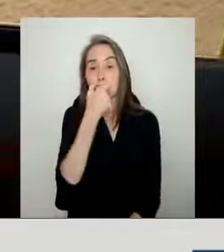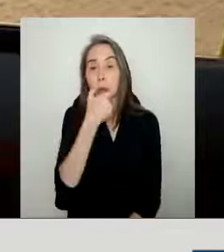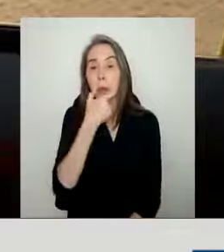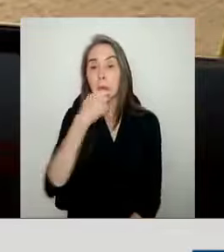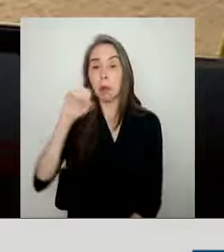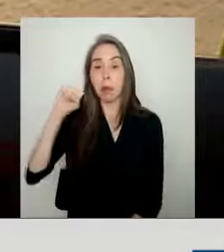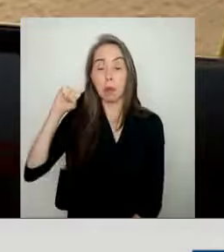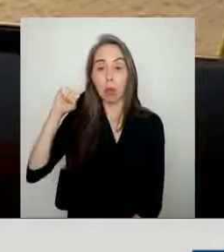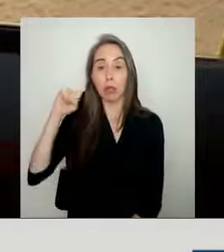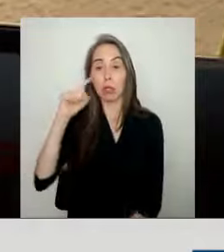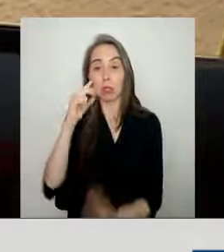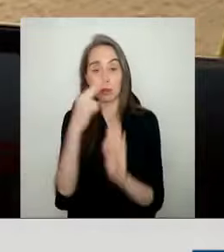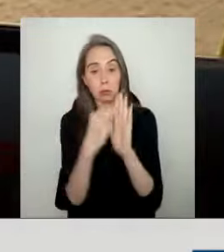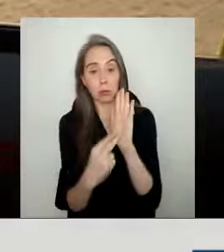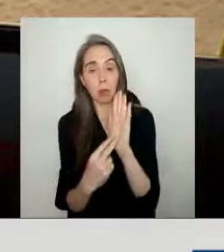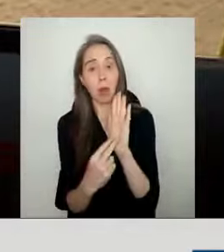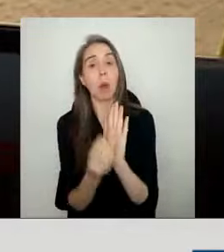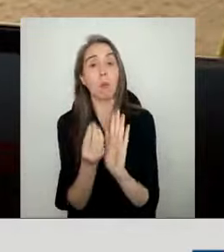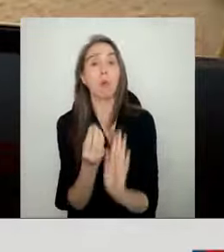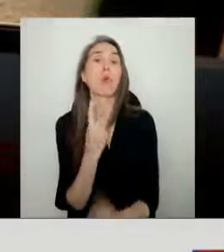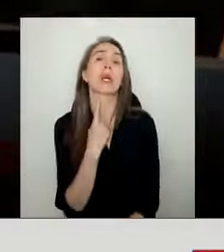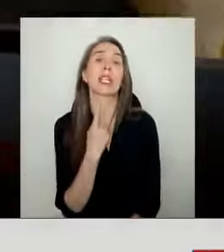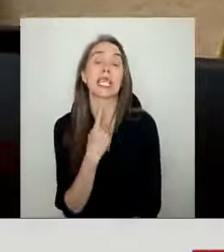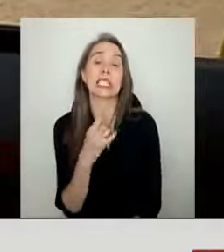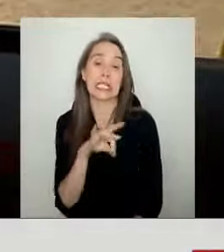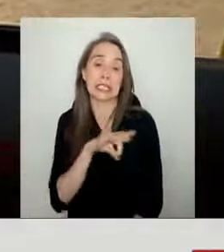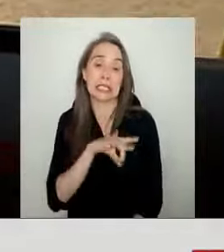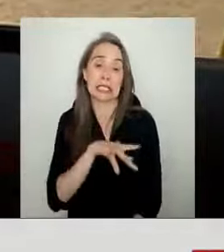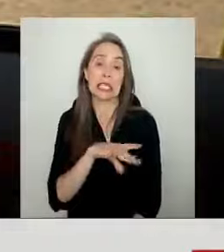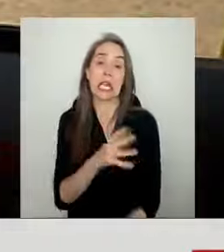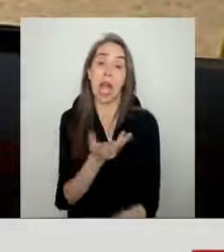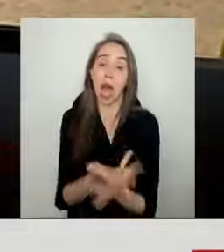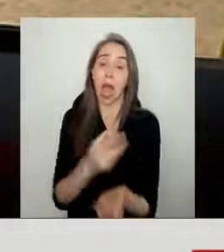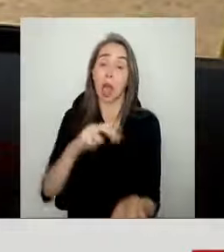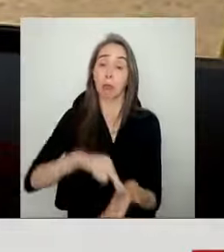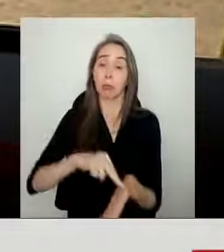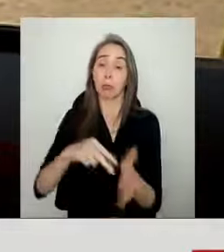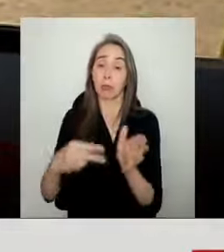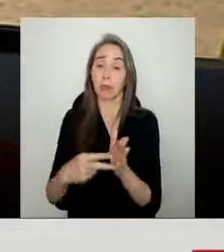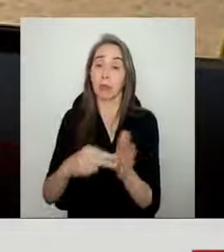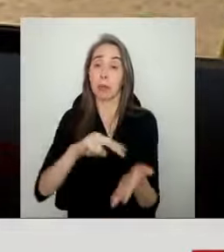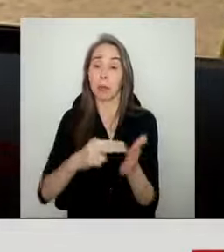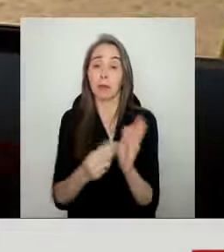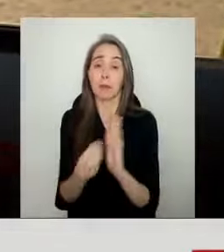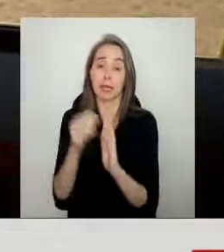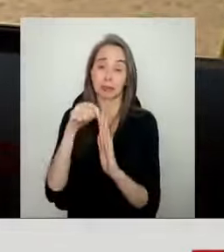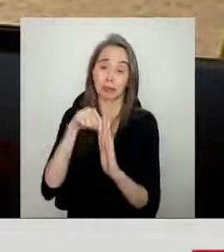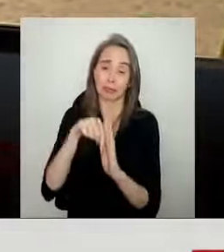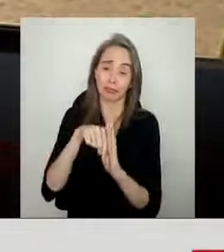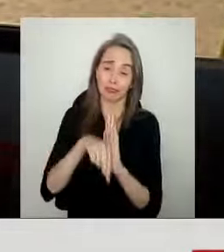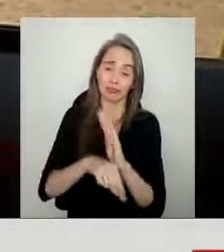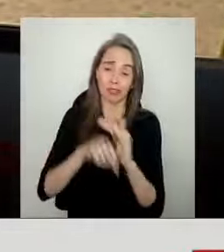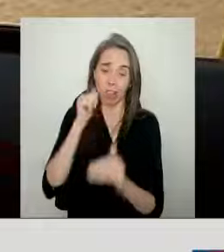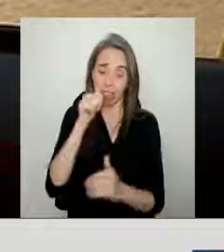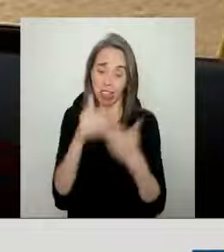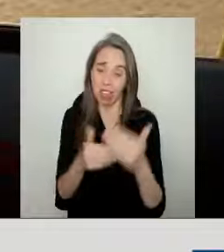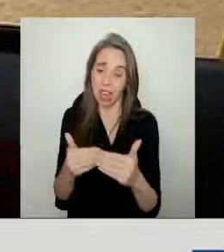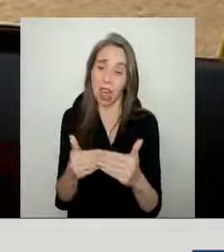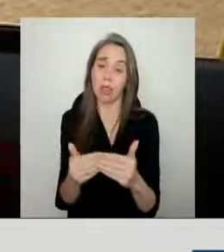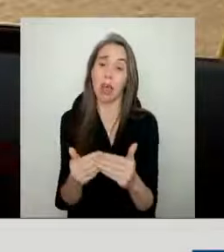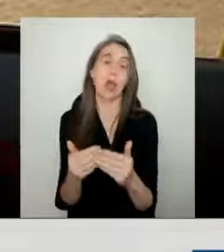parece muy interesante en Chile tenemos un problema y un problema que se va agudizando día a día la política en